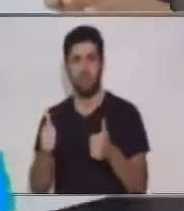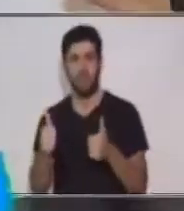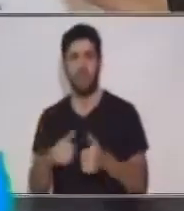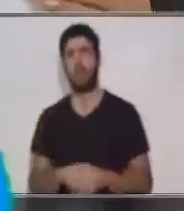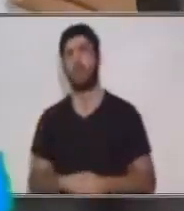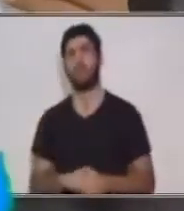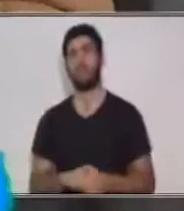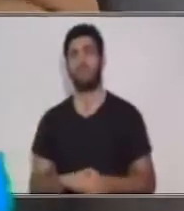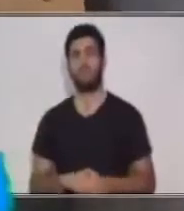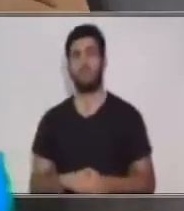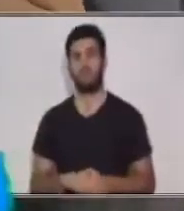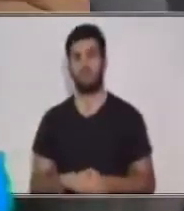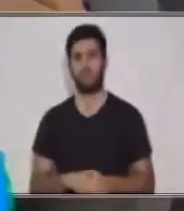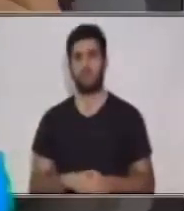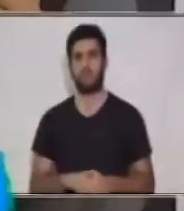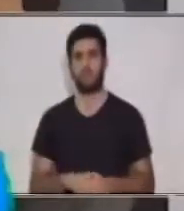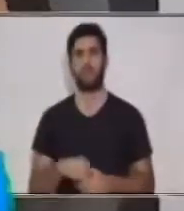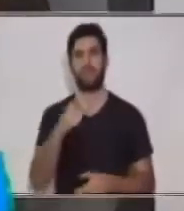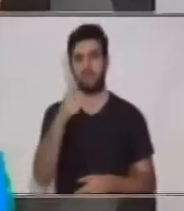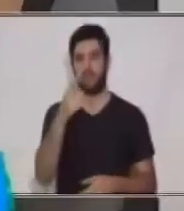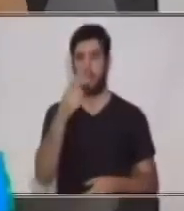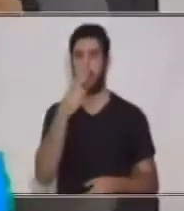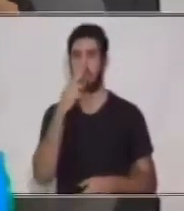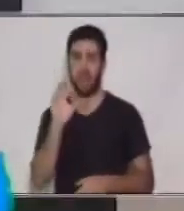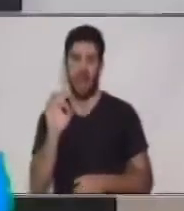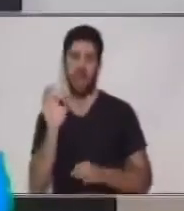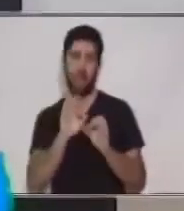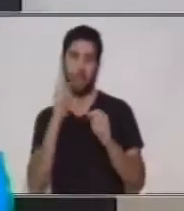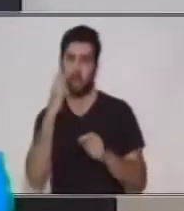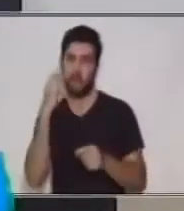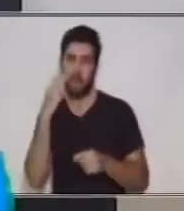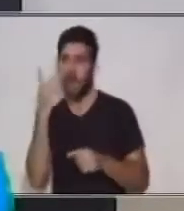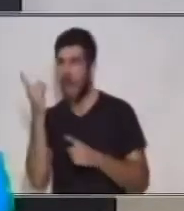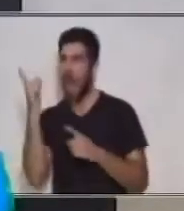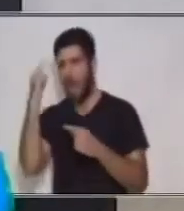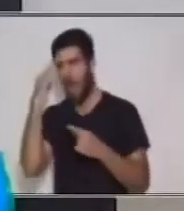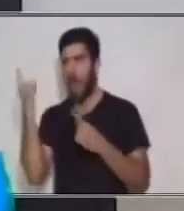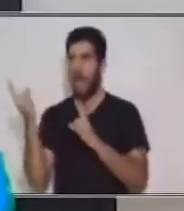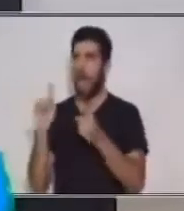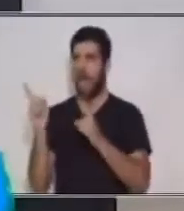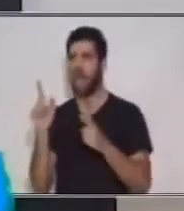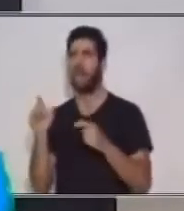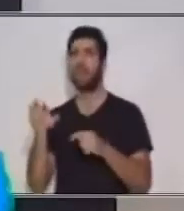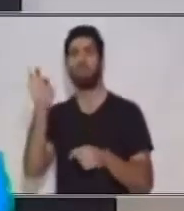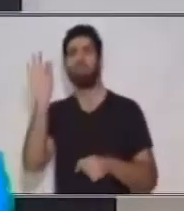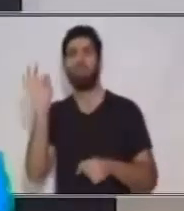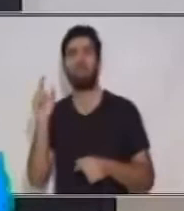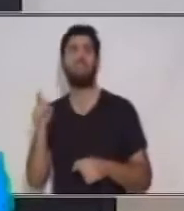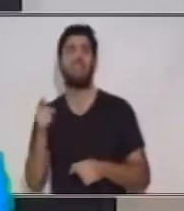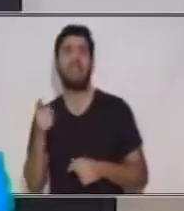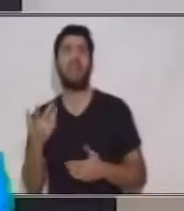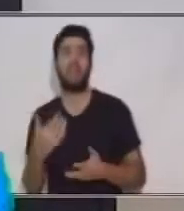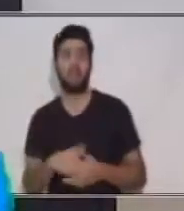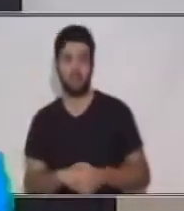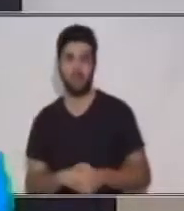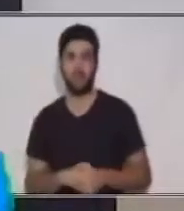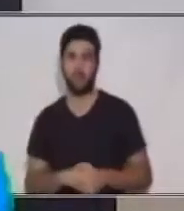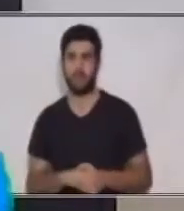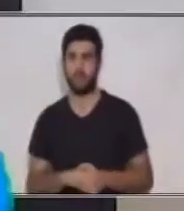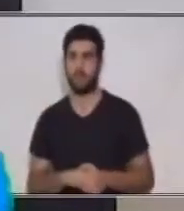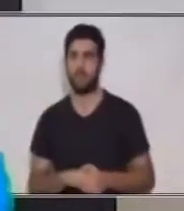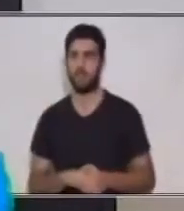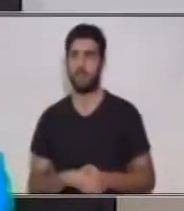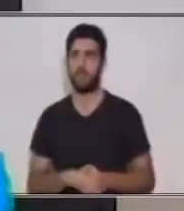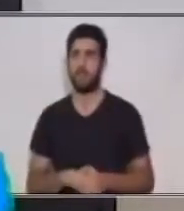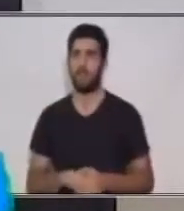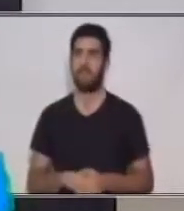con tus hermanitos o con tu papá para ver quién adivina qué tipo de triángulo es este. De acuerdo, vamos a ver, este